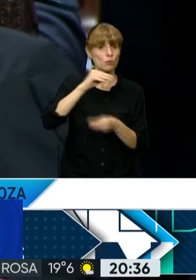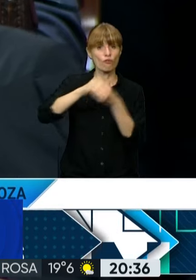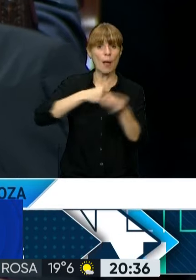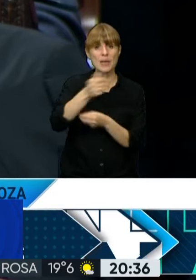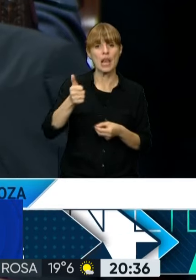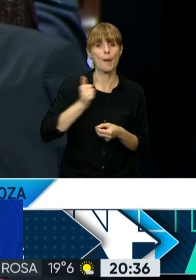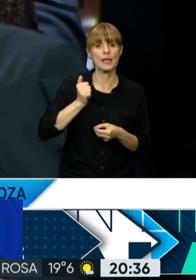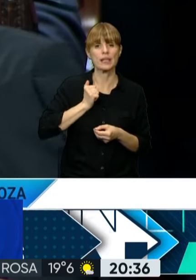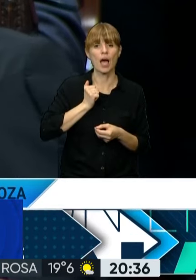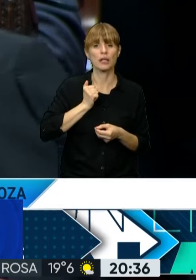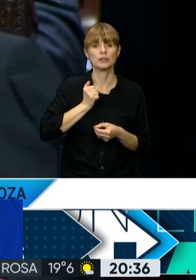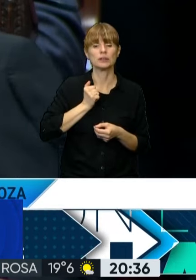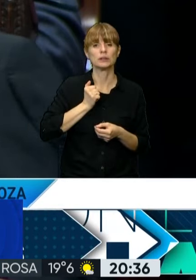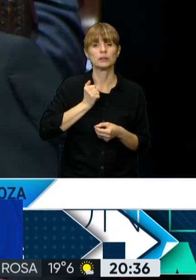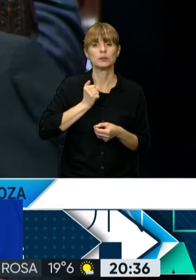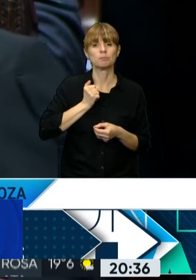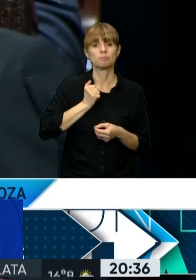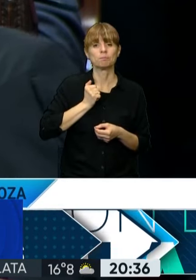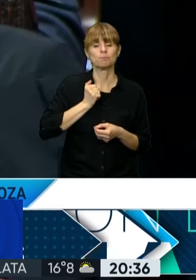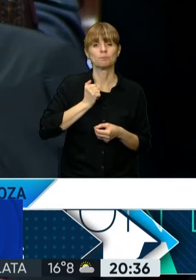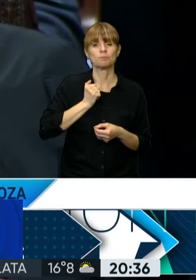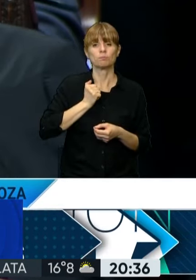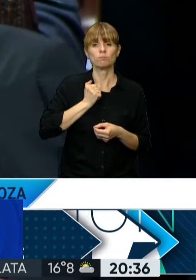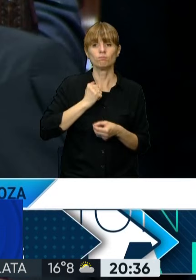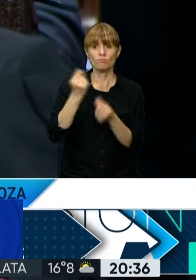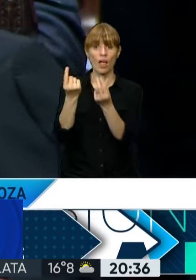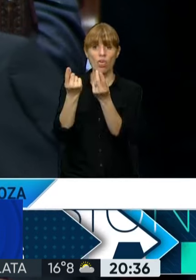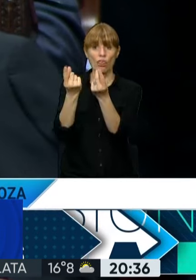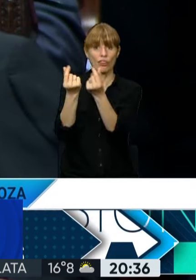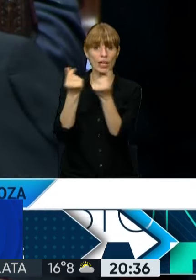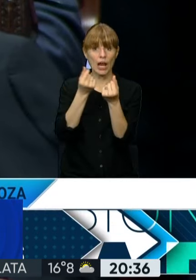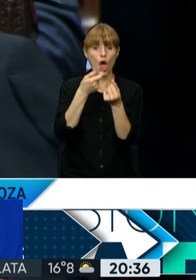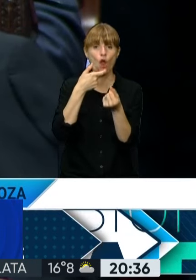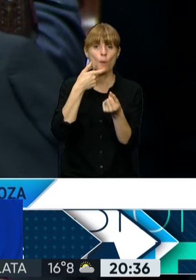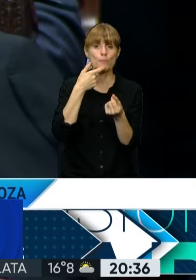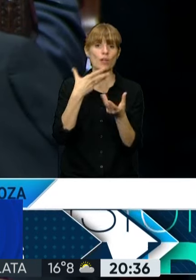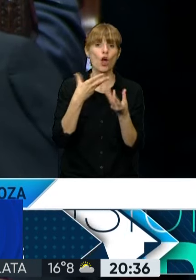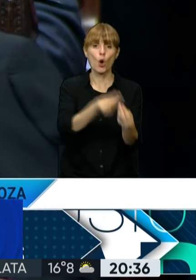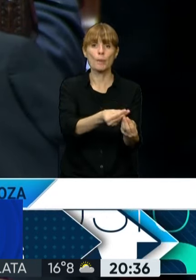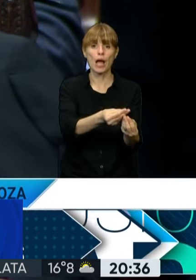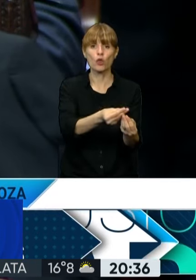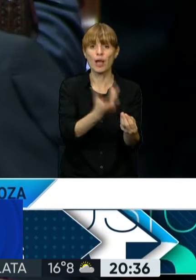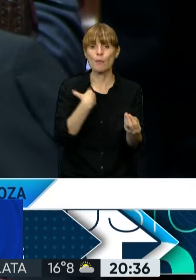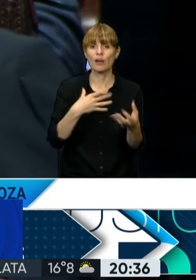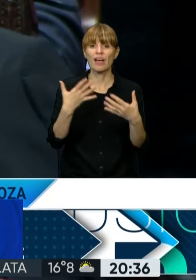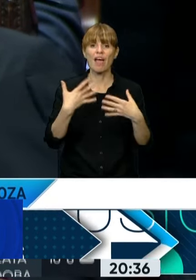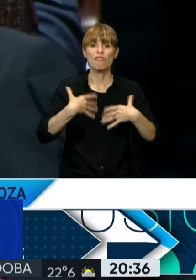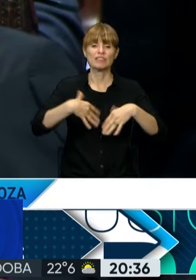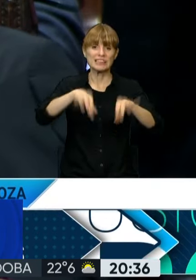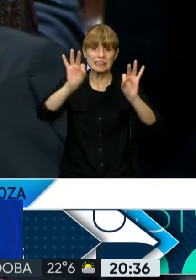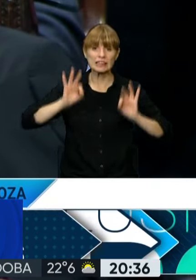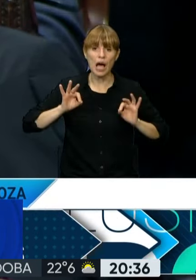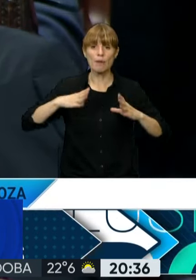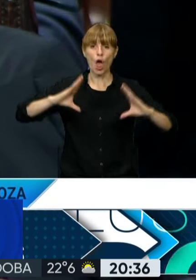pone entre todos dinero, la cooperadora, porque ni siquiera tenían sábanas y los colchones